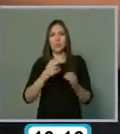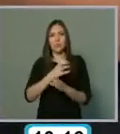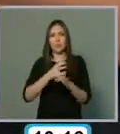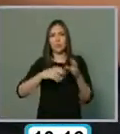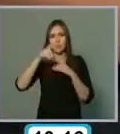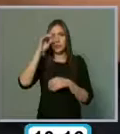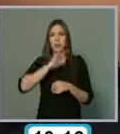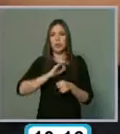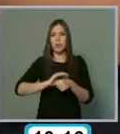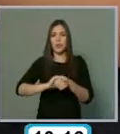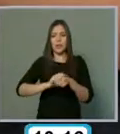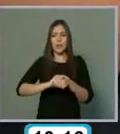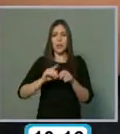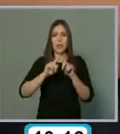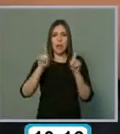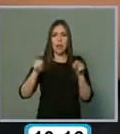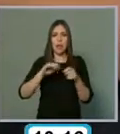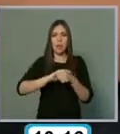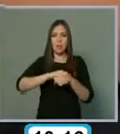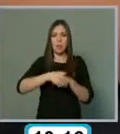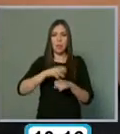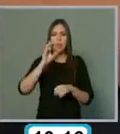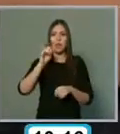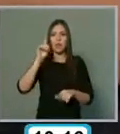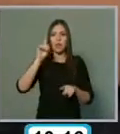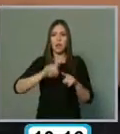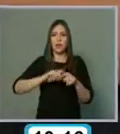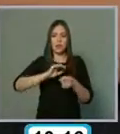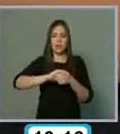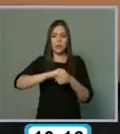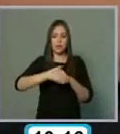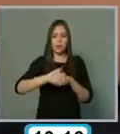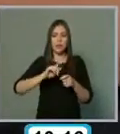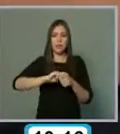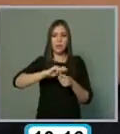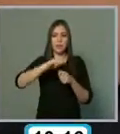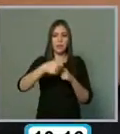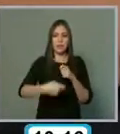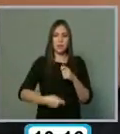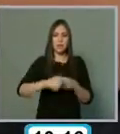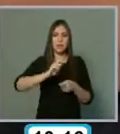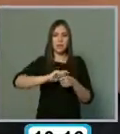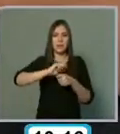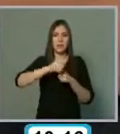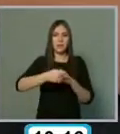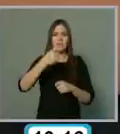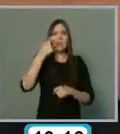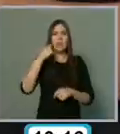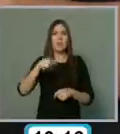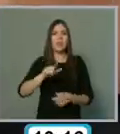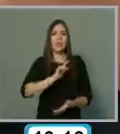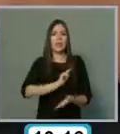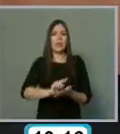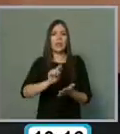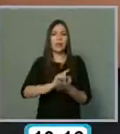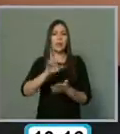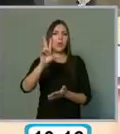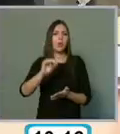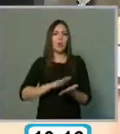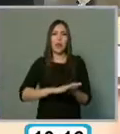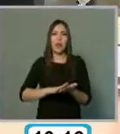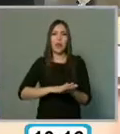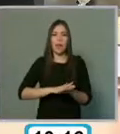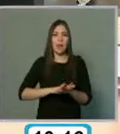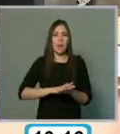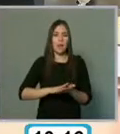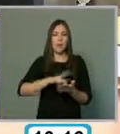y limpiarlos o quitarles la capita de arriba. A mí en la escuela me enseñaron a quitarle la capita de arriba para limpiarlos. Estos no se lavan, no